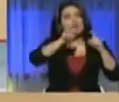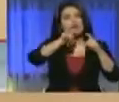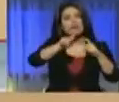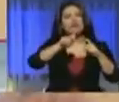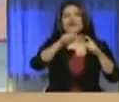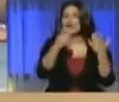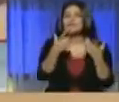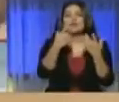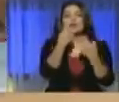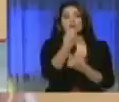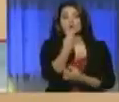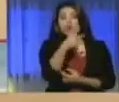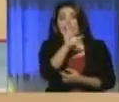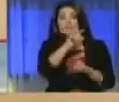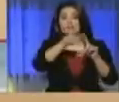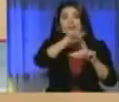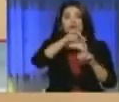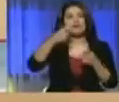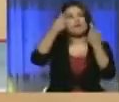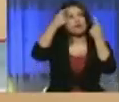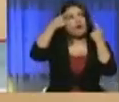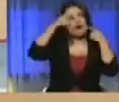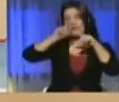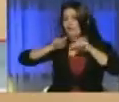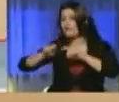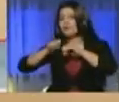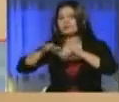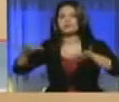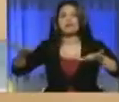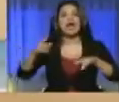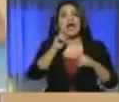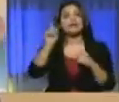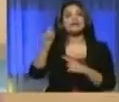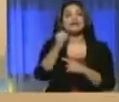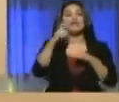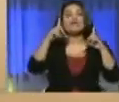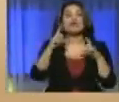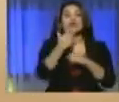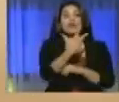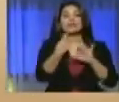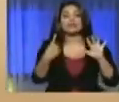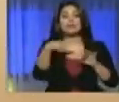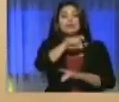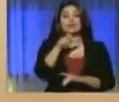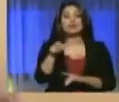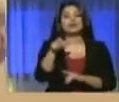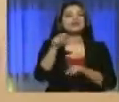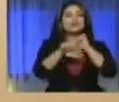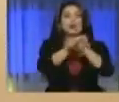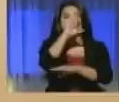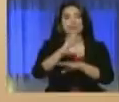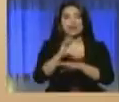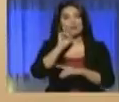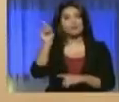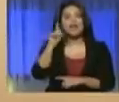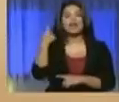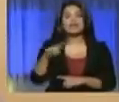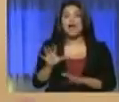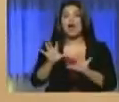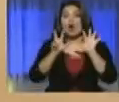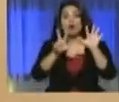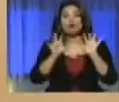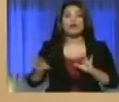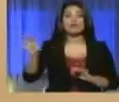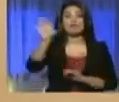misión Robinson Digital. Y ahí está una imagen de los 36 compañeros que les corresponde el Distrito Capital. Estamos en 8 estados del país,